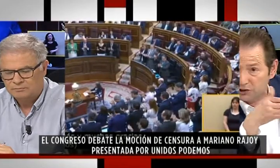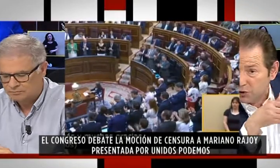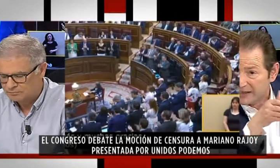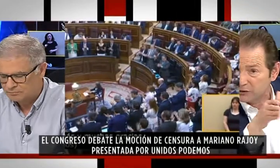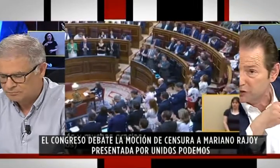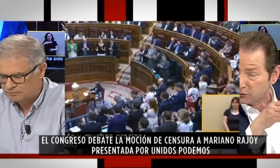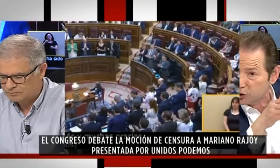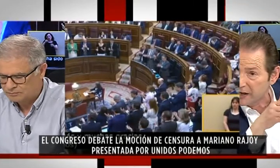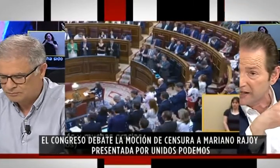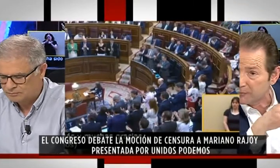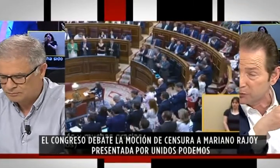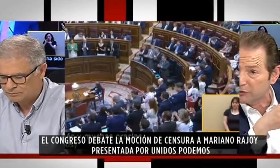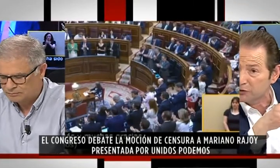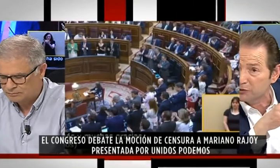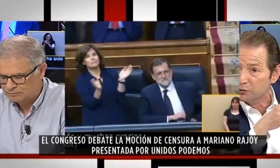va